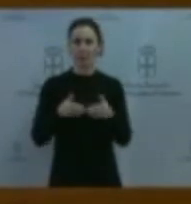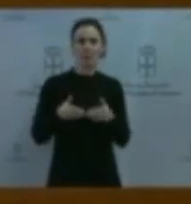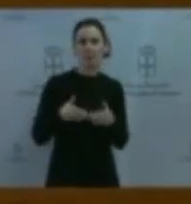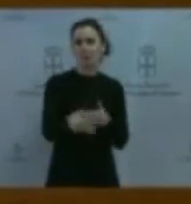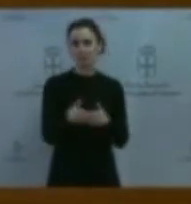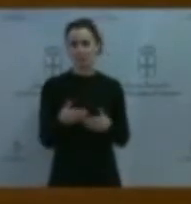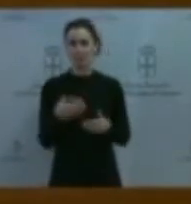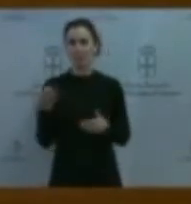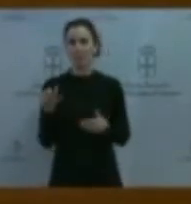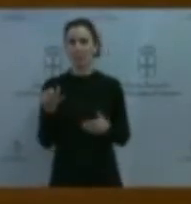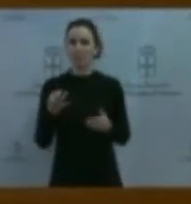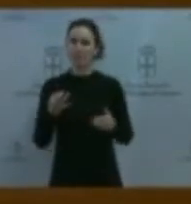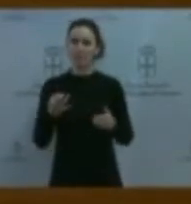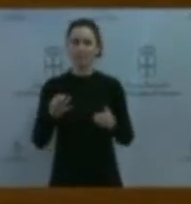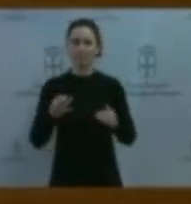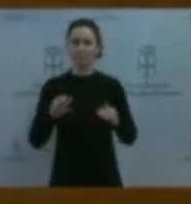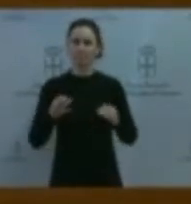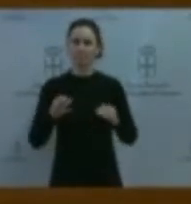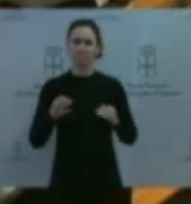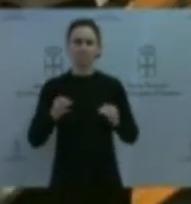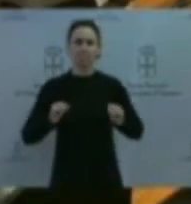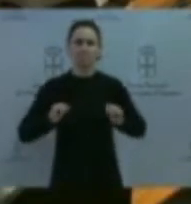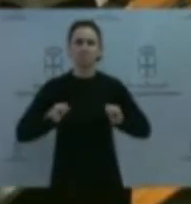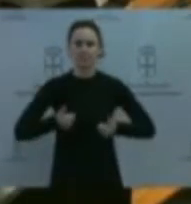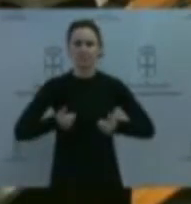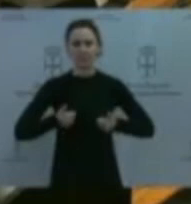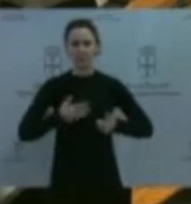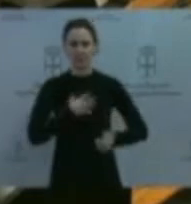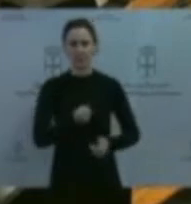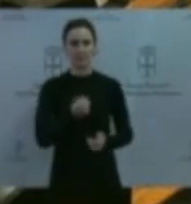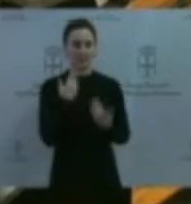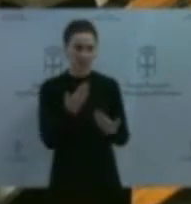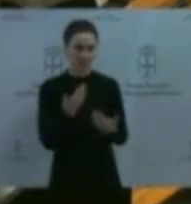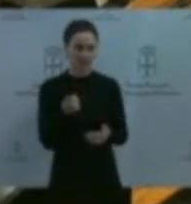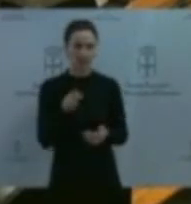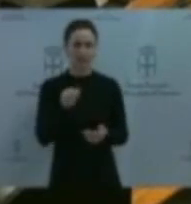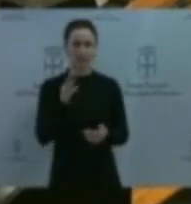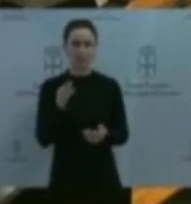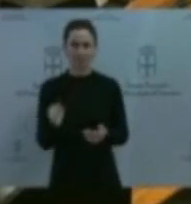y Gracias, señor Marín Ripa. y de unas medidas que podemos implementar. Muchas gracias.